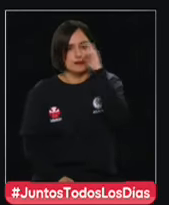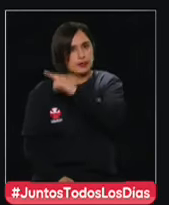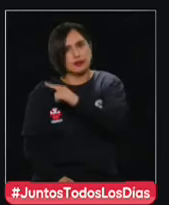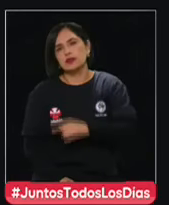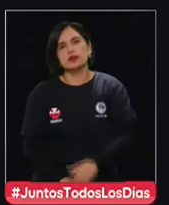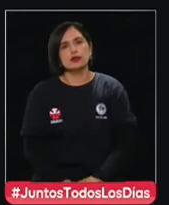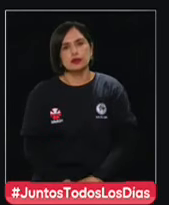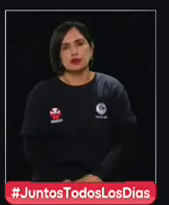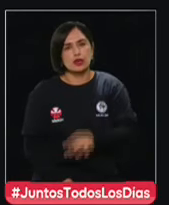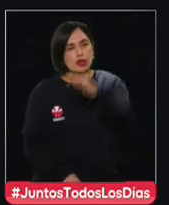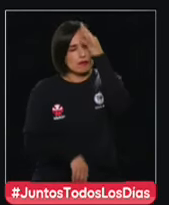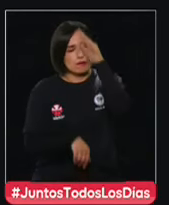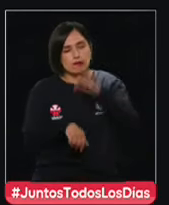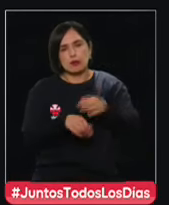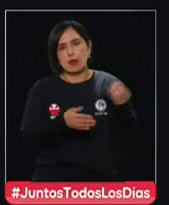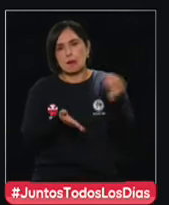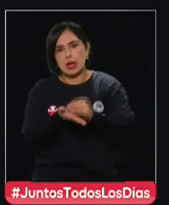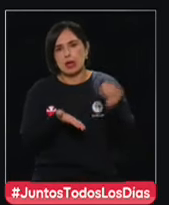Un diagnóstico tras otro.